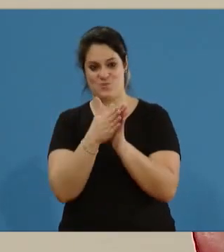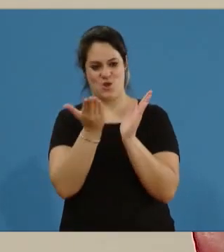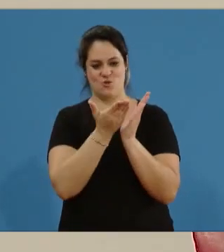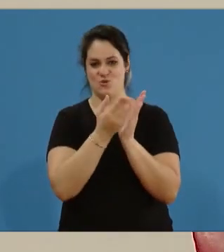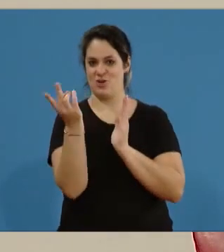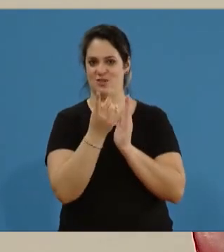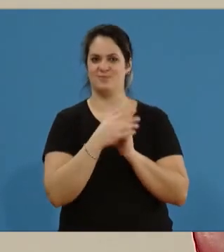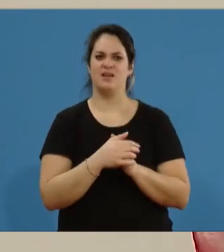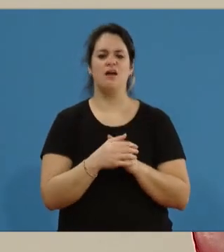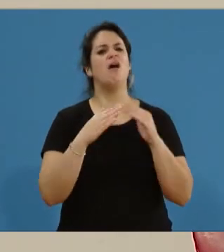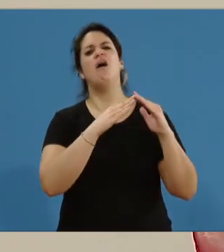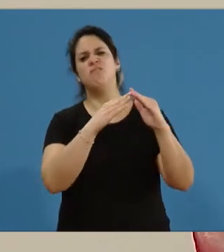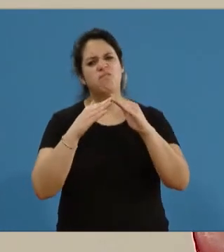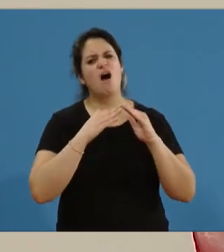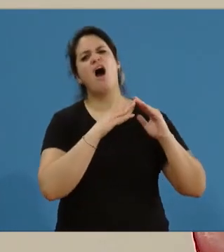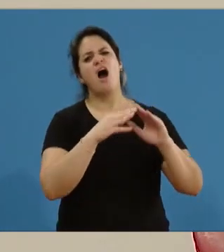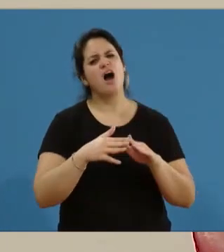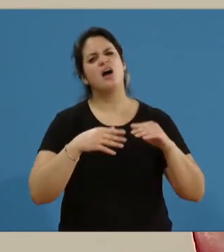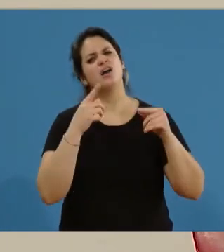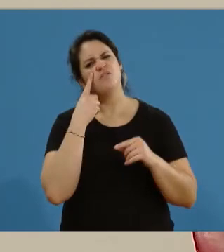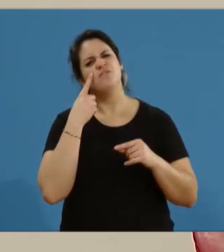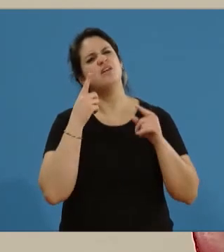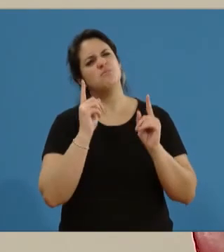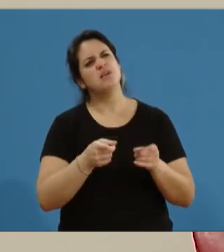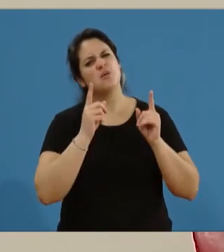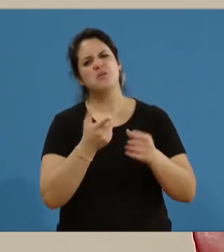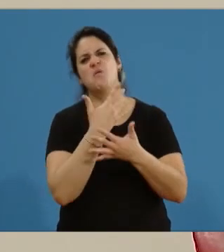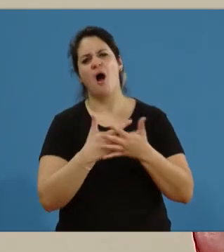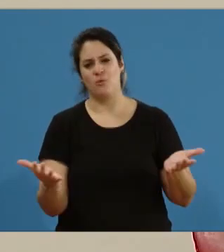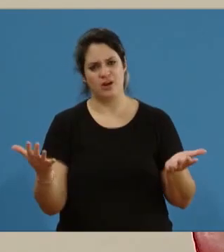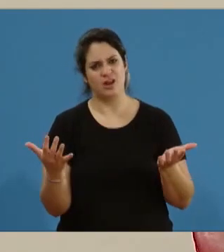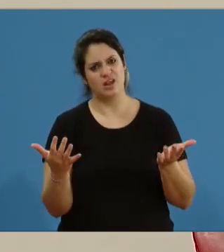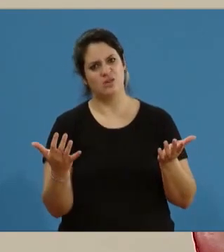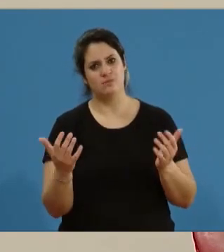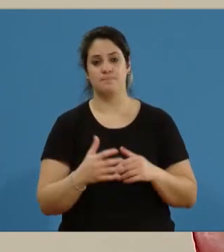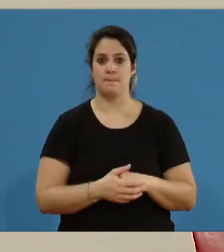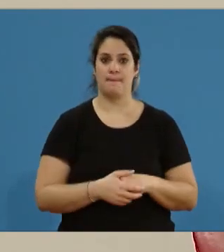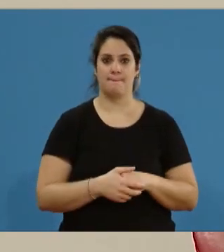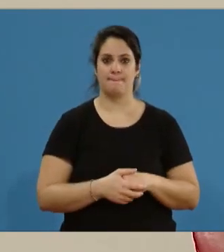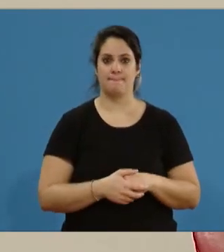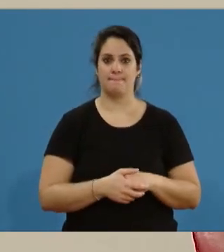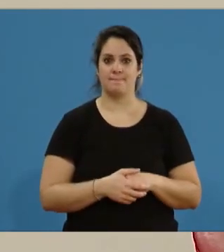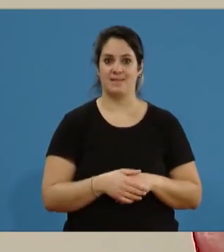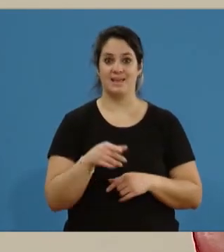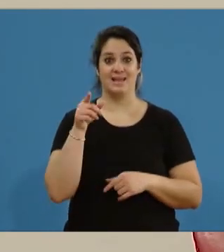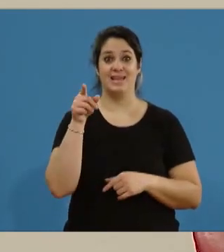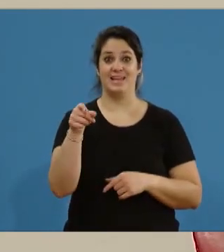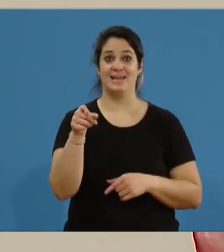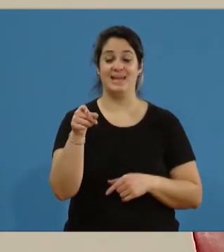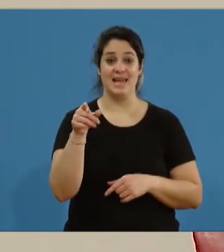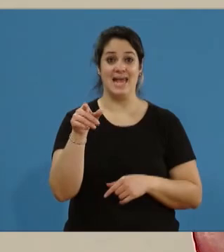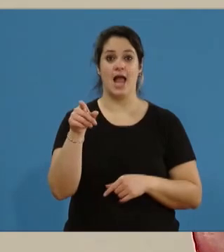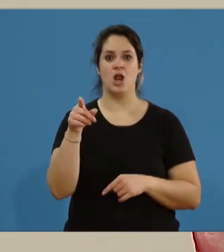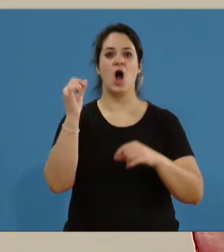que vivir siempre en el mismo barrio debe ser muy aburrido, claro. El papá de Juan